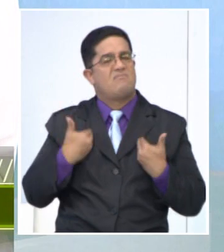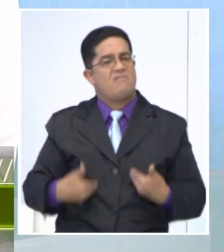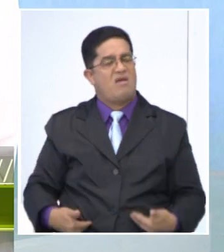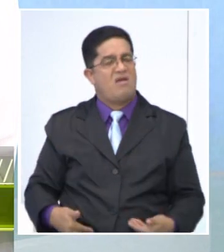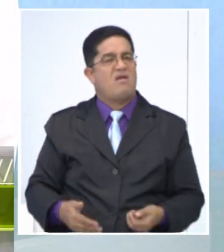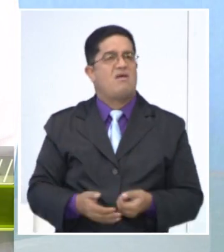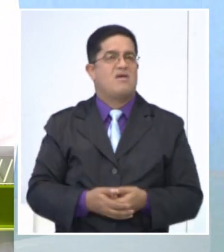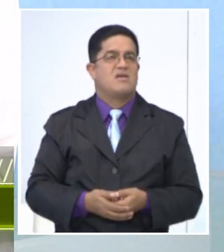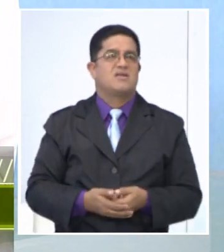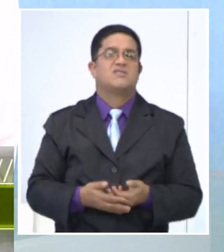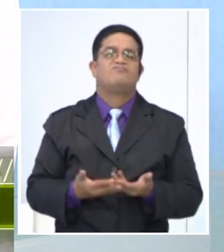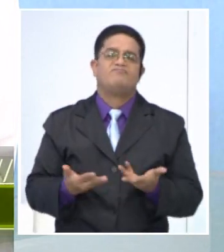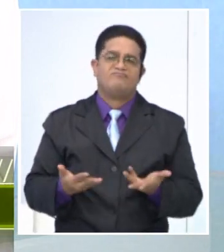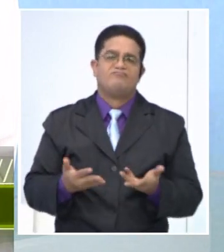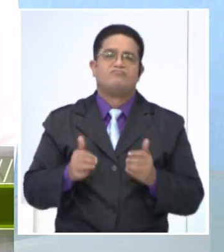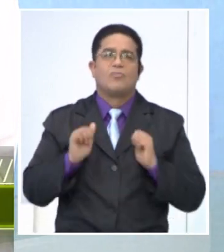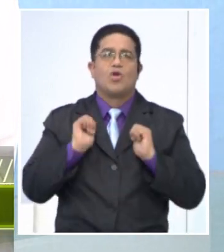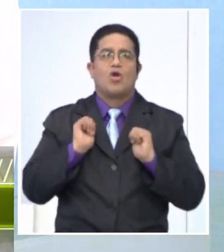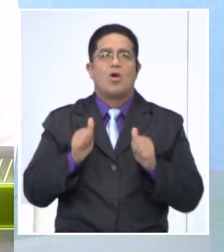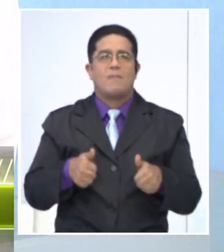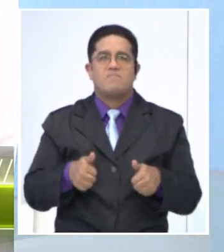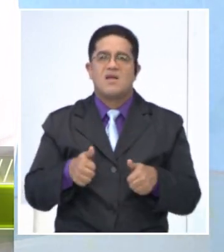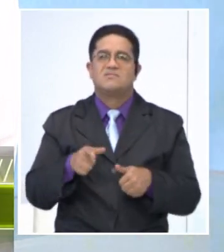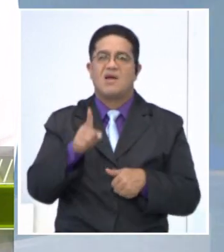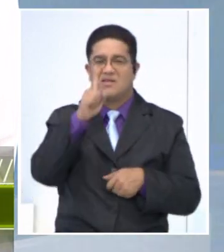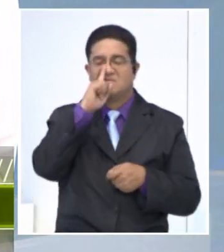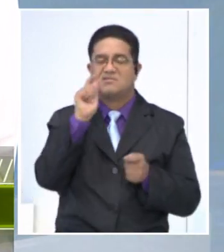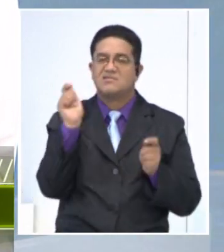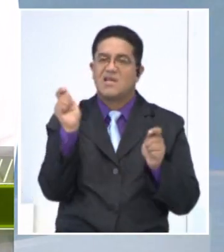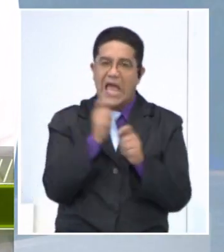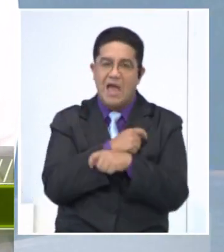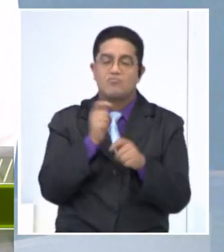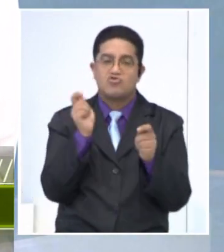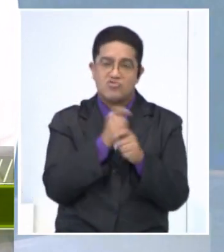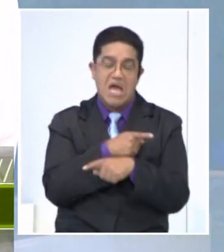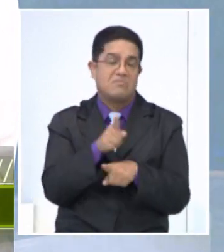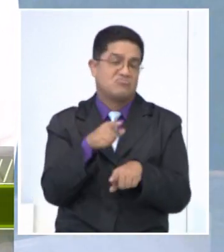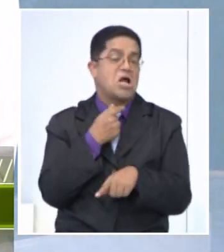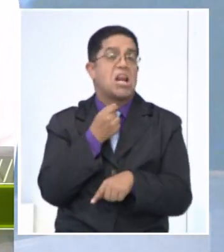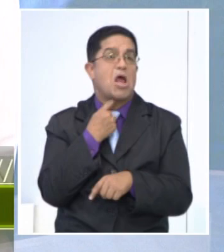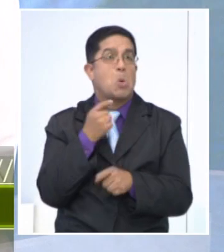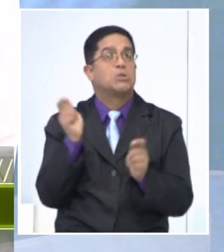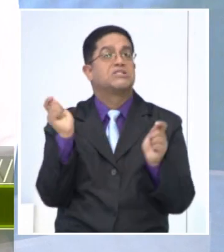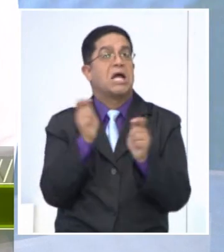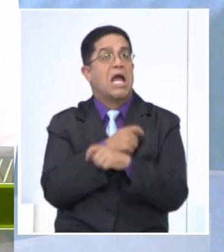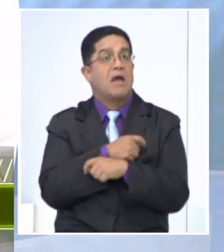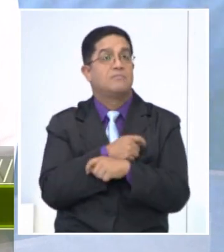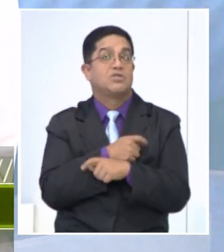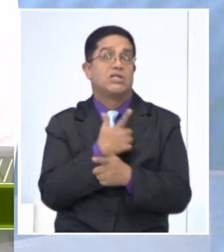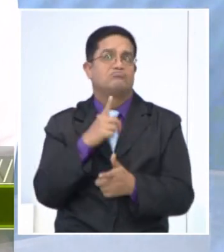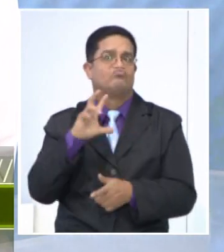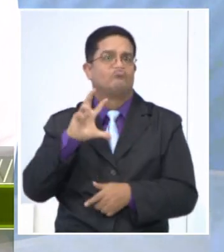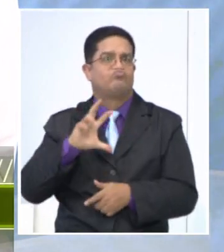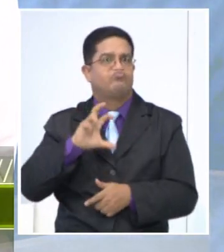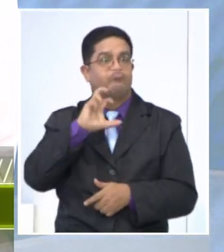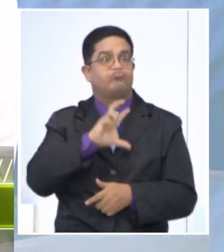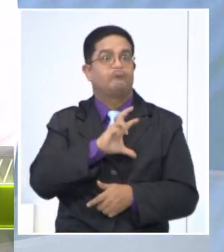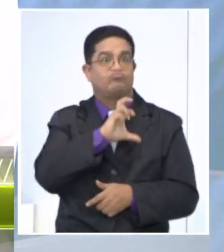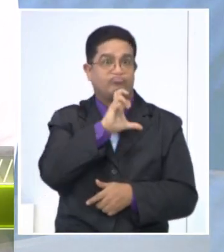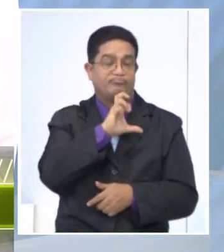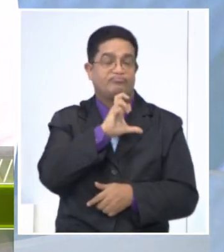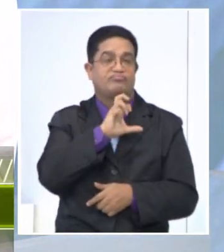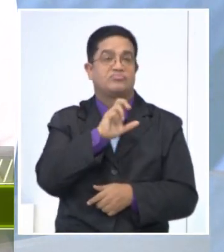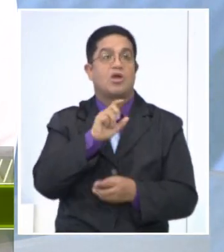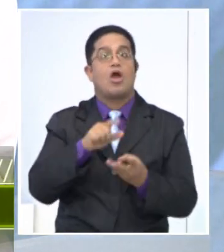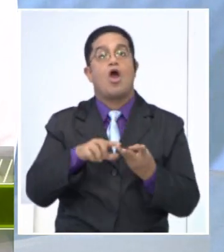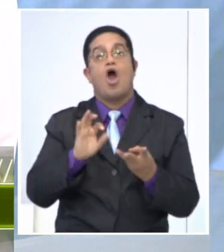en donde se comienzan a hacer cambios y como ya se van acostumbrando a los cambios, por ejemplo, a los rellenos que también tienen una vida útil o a la